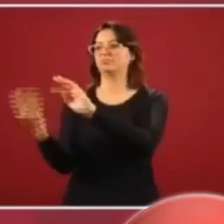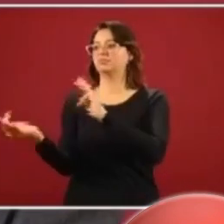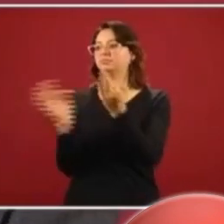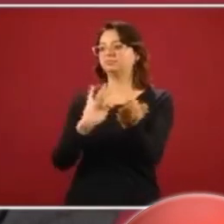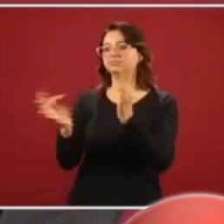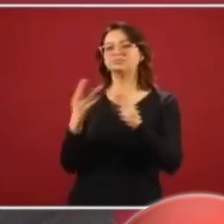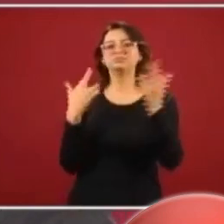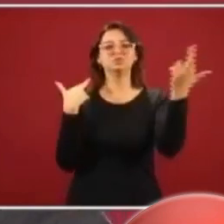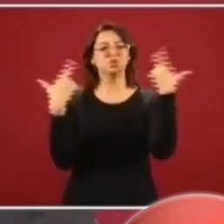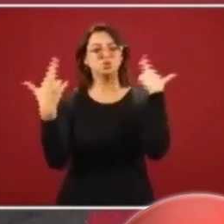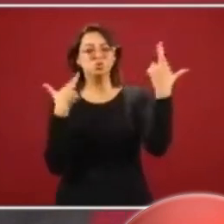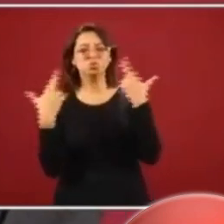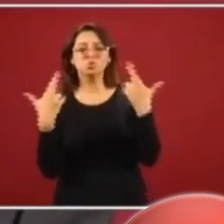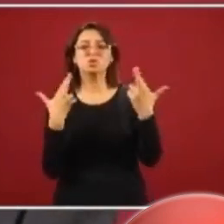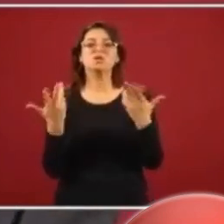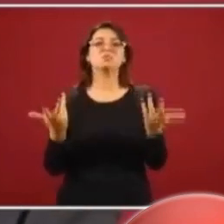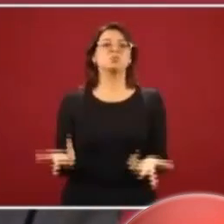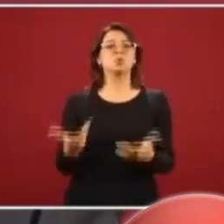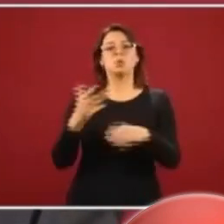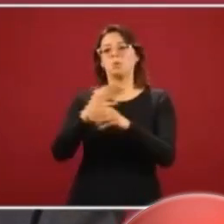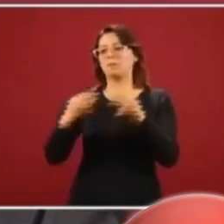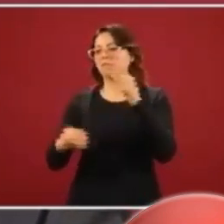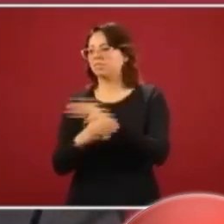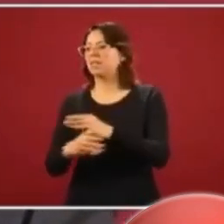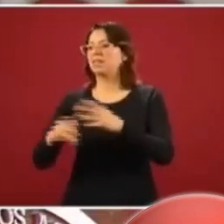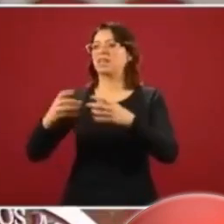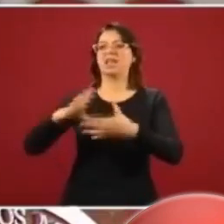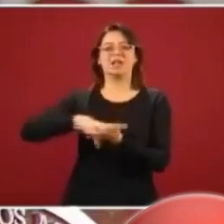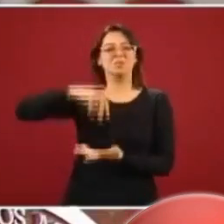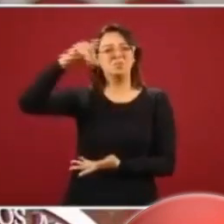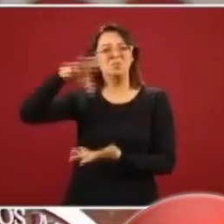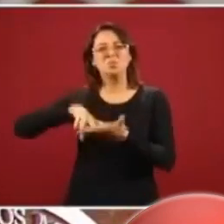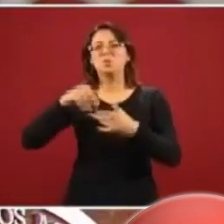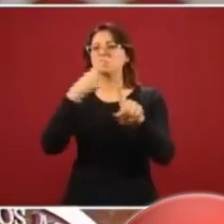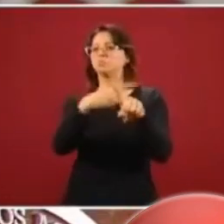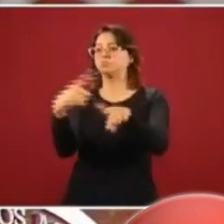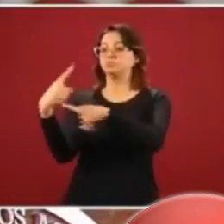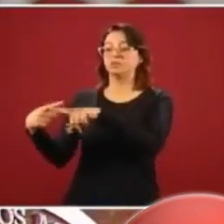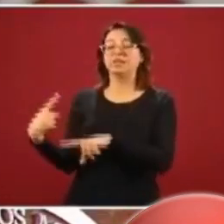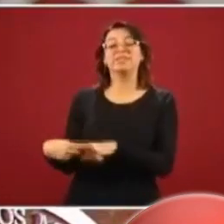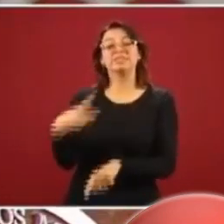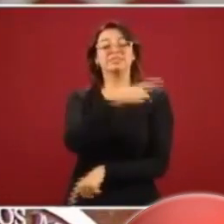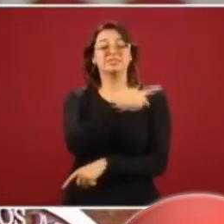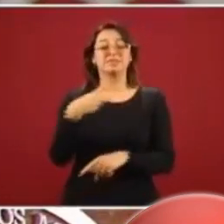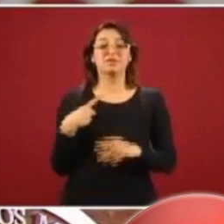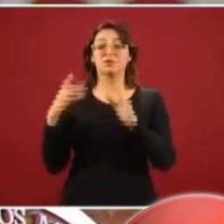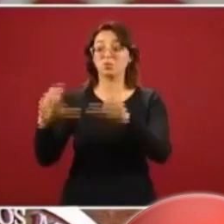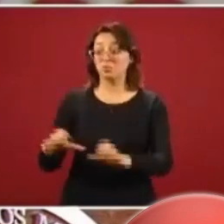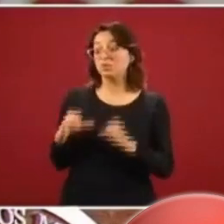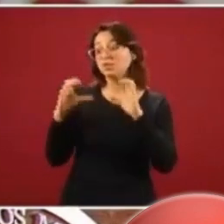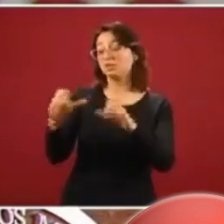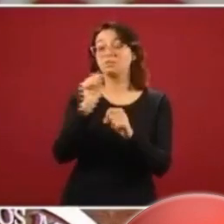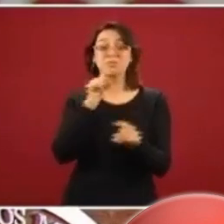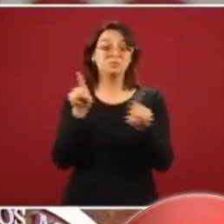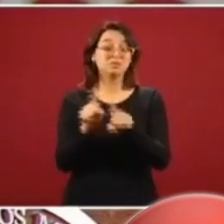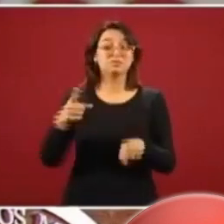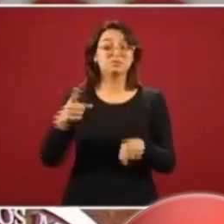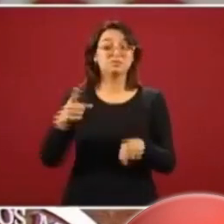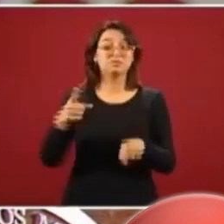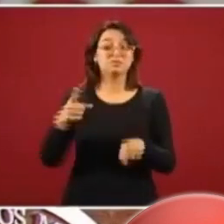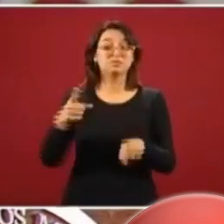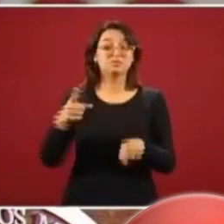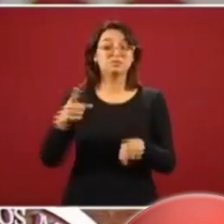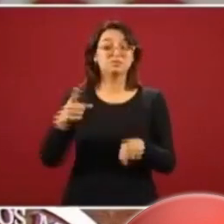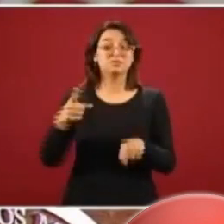ruido, movimiento de material, polvo y demás, y tenemos que hacer un trabajo con la comunidad porque saben y además